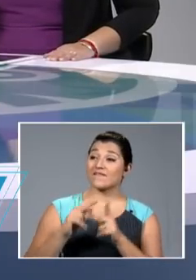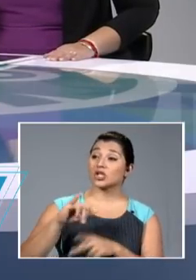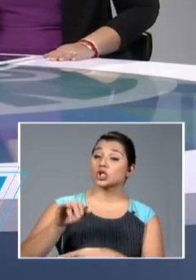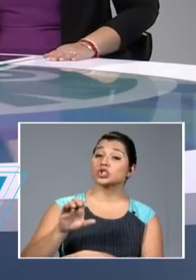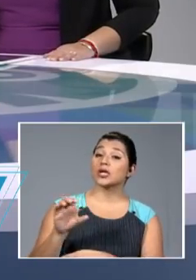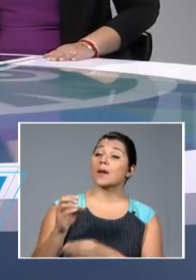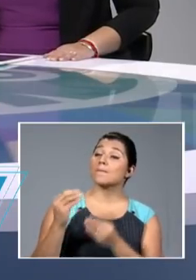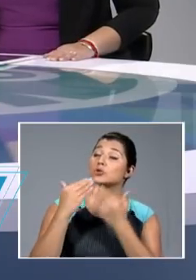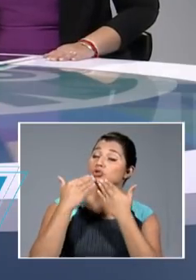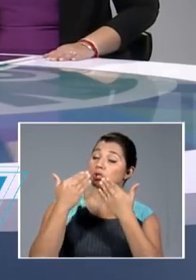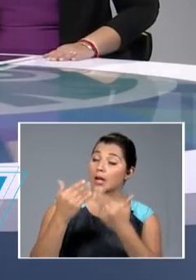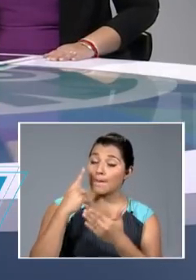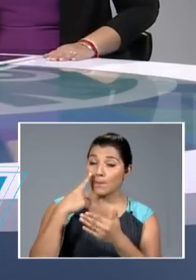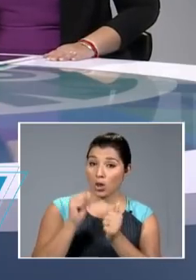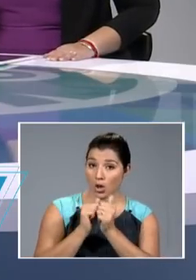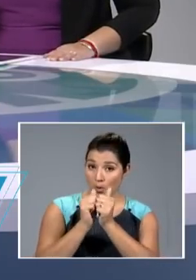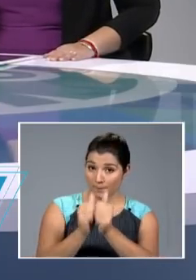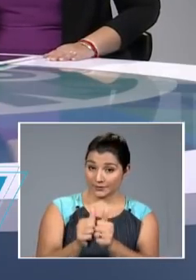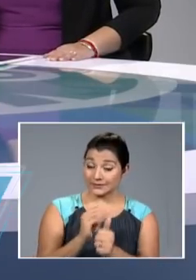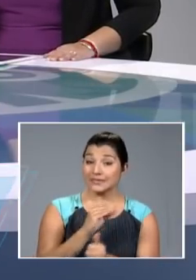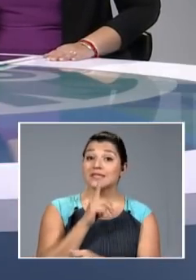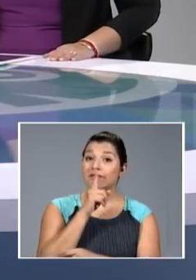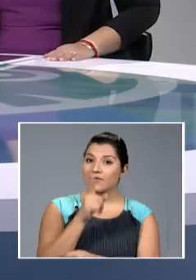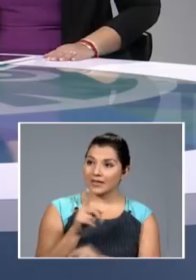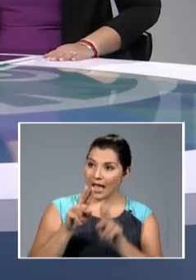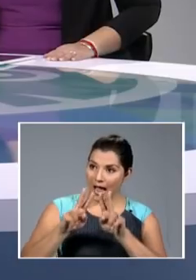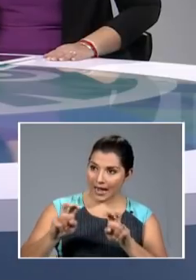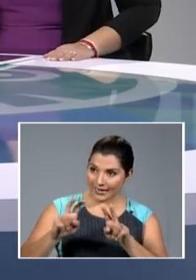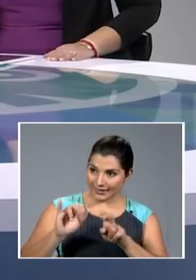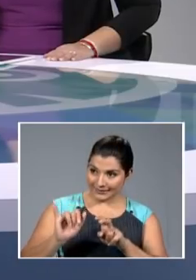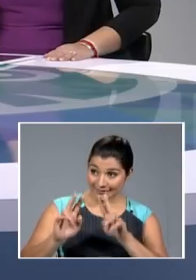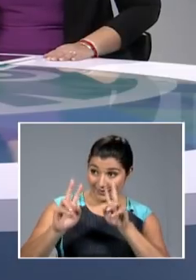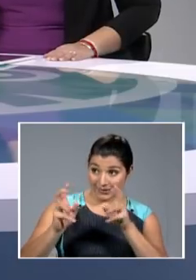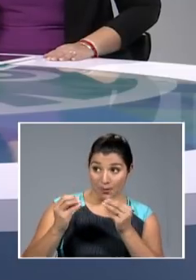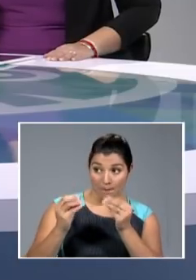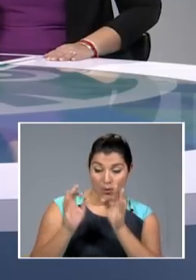Carlos, muchísimas gracias por acompañarnos y de verdad analizar este tema que está